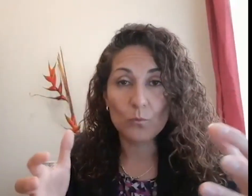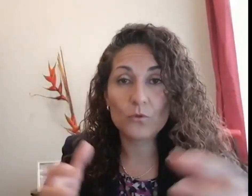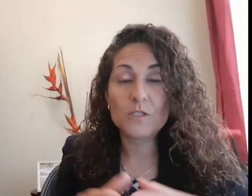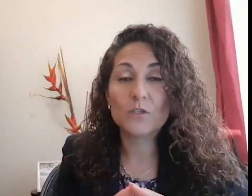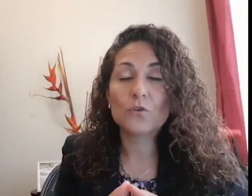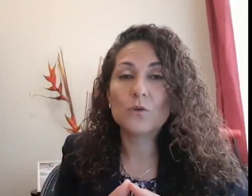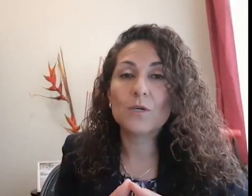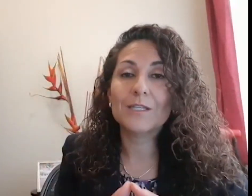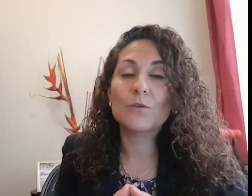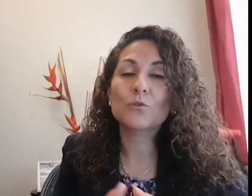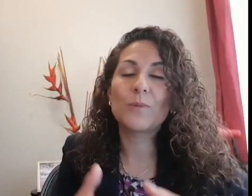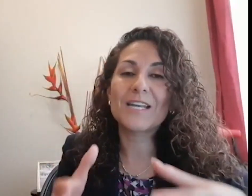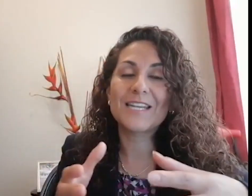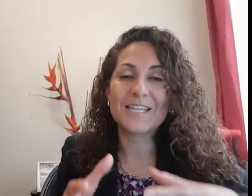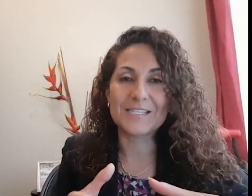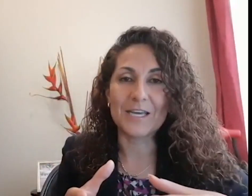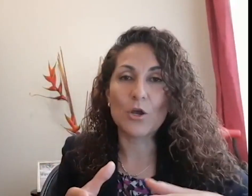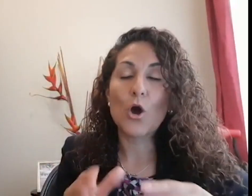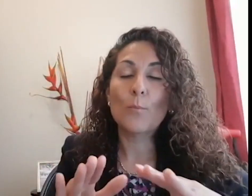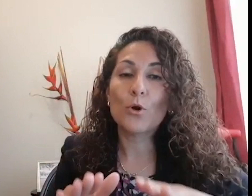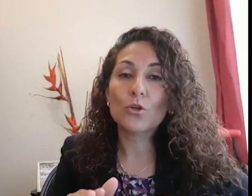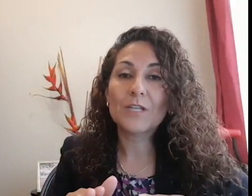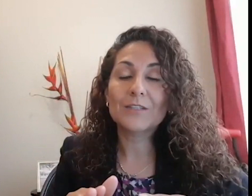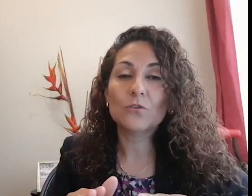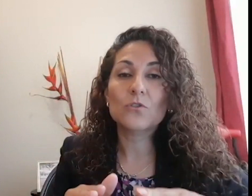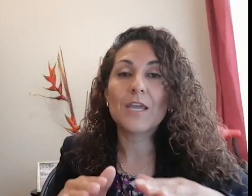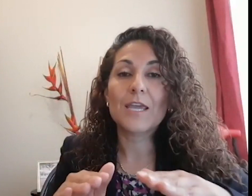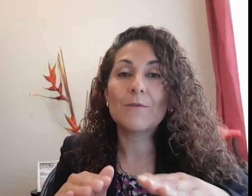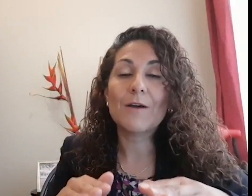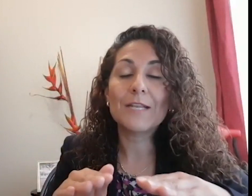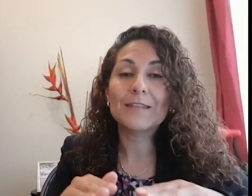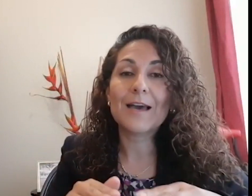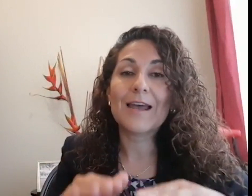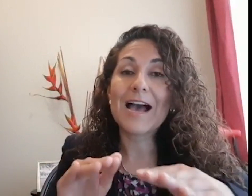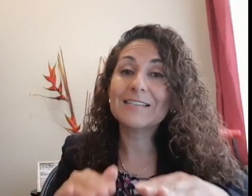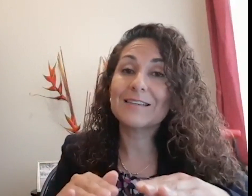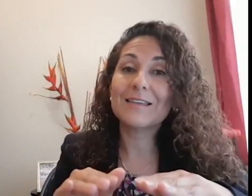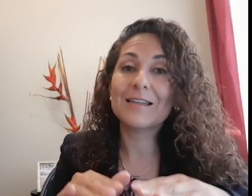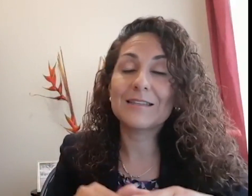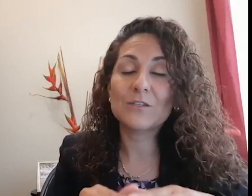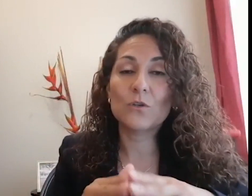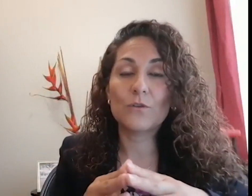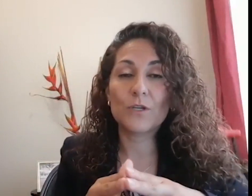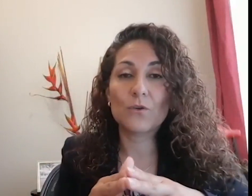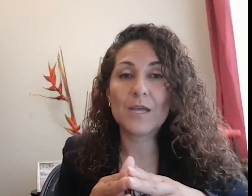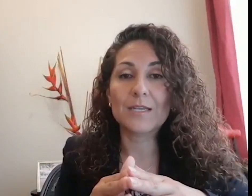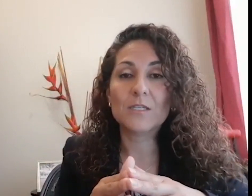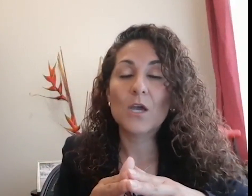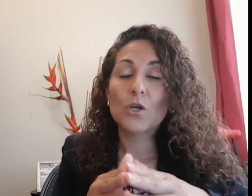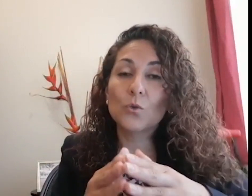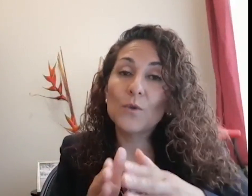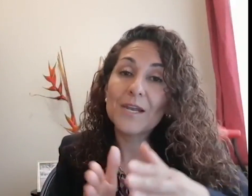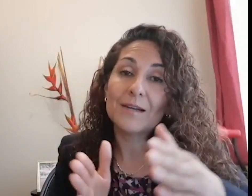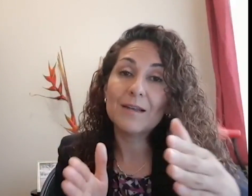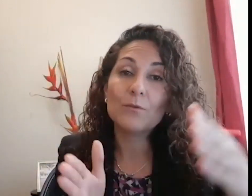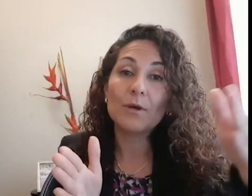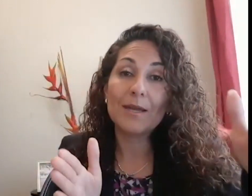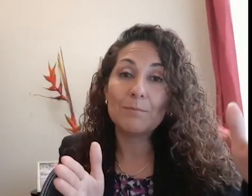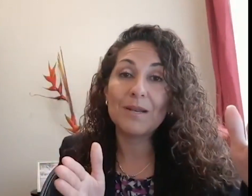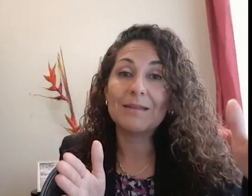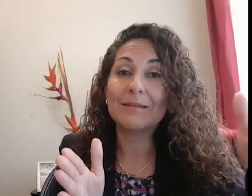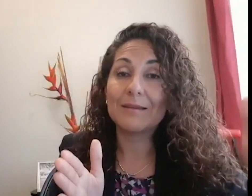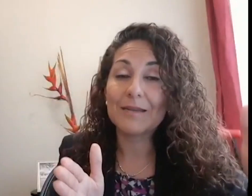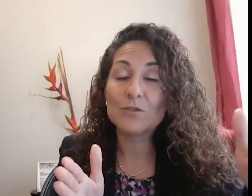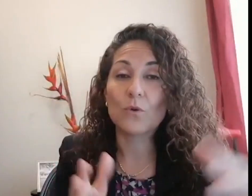son grupos de centros educativos, van a ingresar. Por lo tanto, se iba a habilitar hasta que las direcciones regionales tuvieran claro